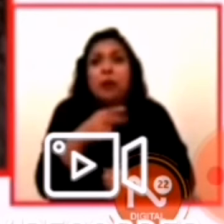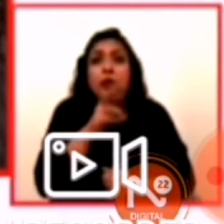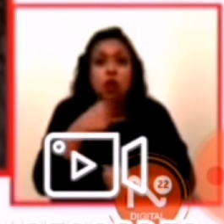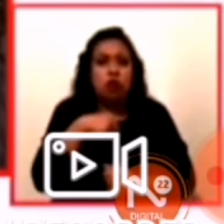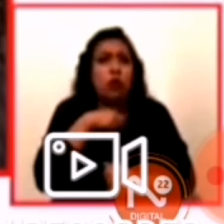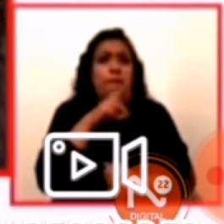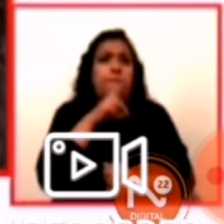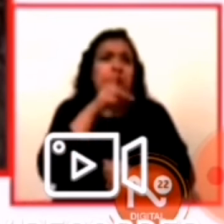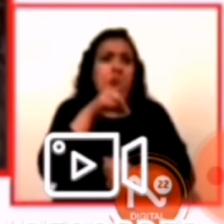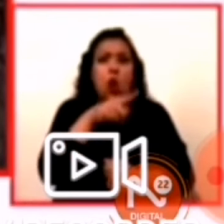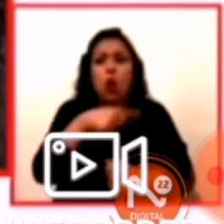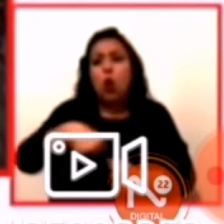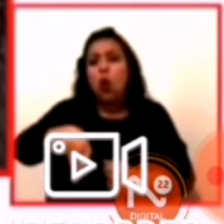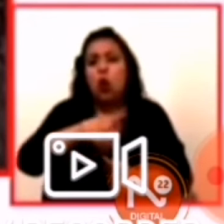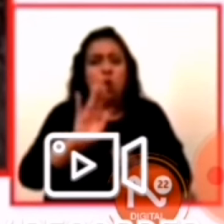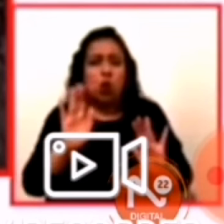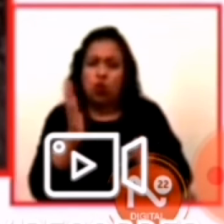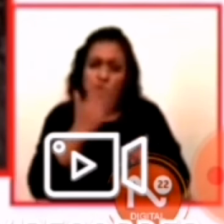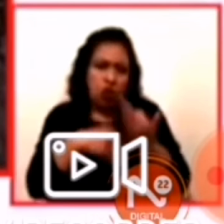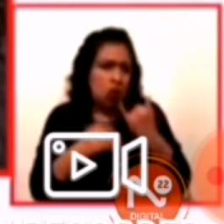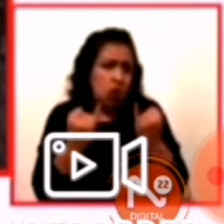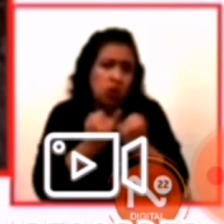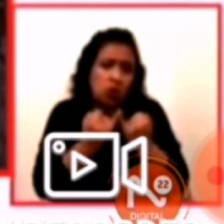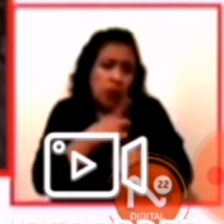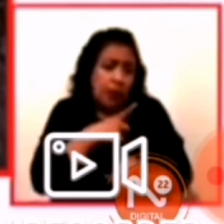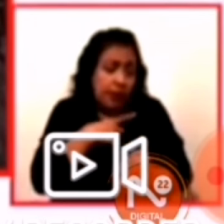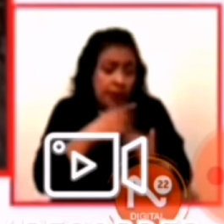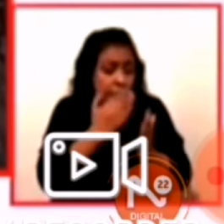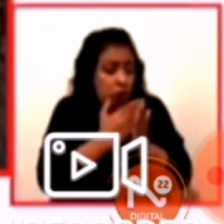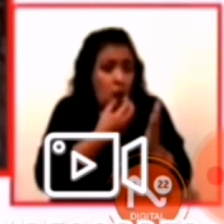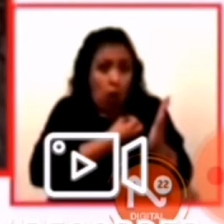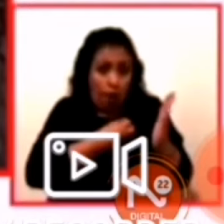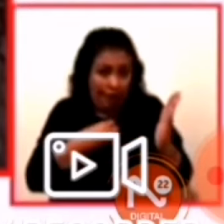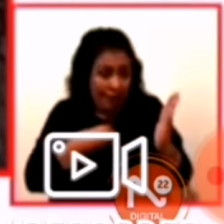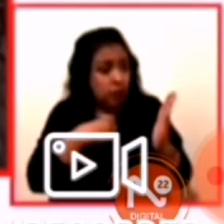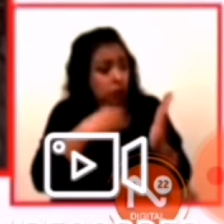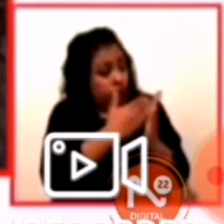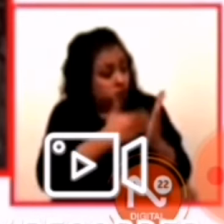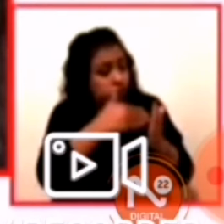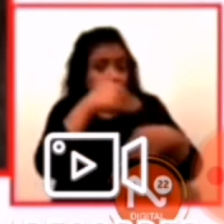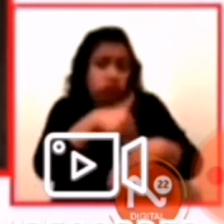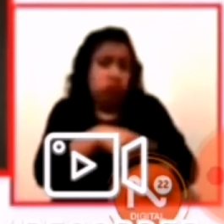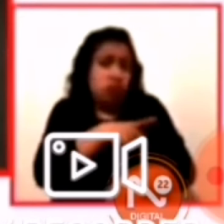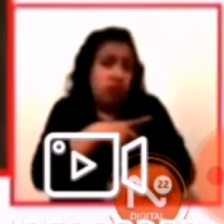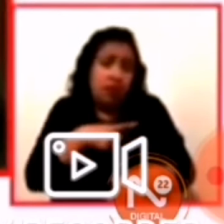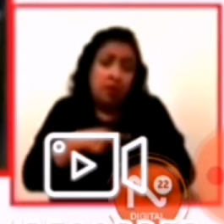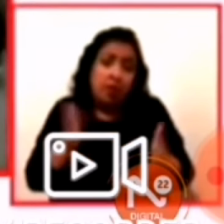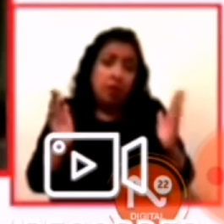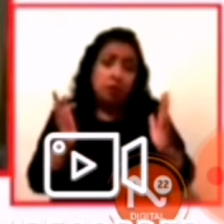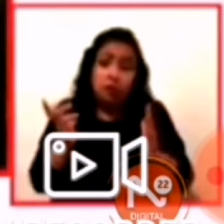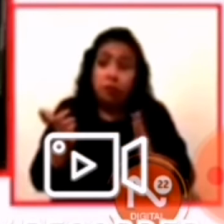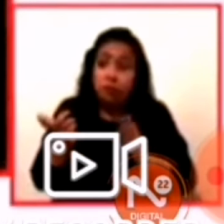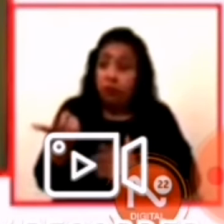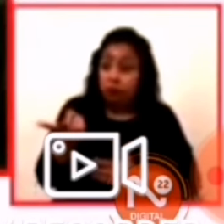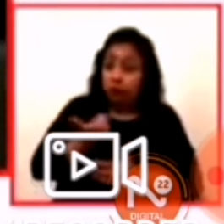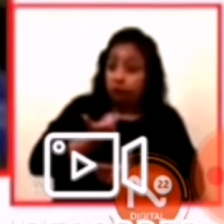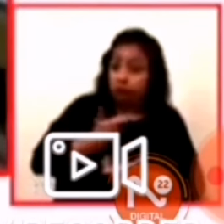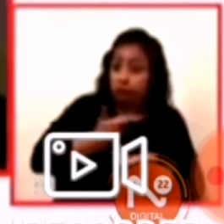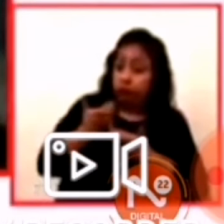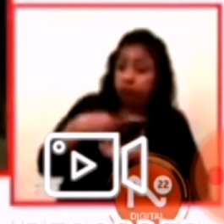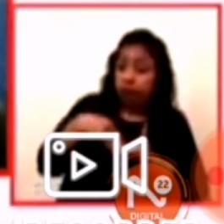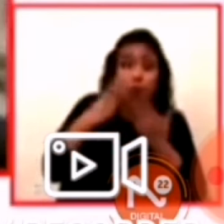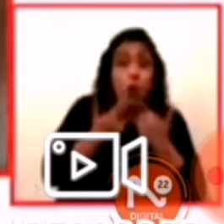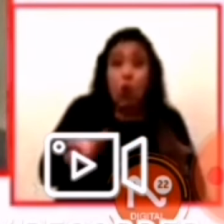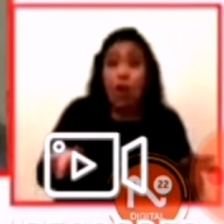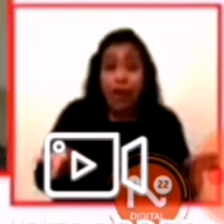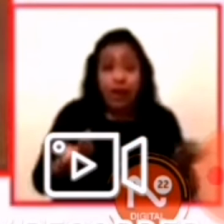resto de los comercios. Todos tenemos que cumplir con nuestras obligaciones sin ingresos. Uno de los